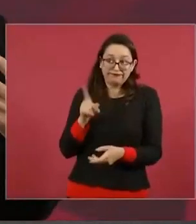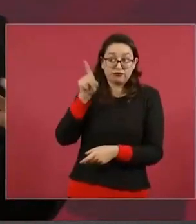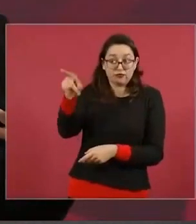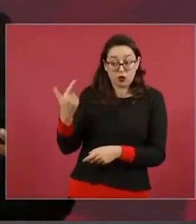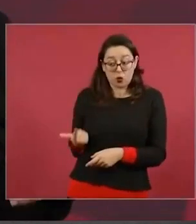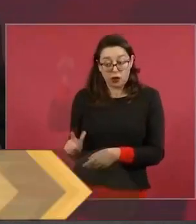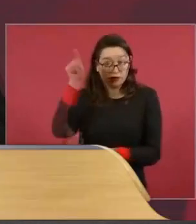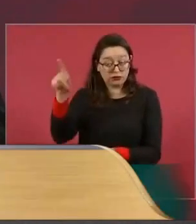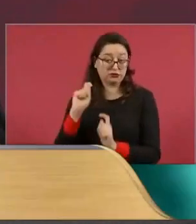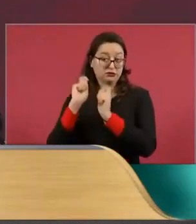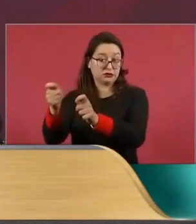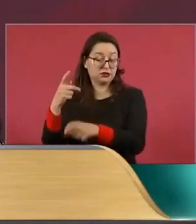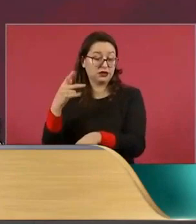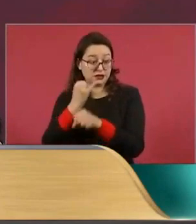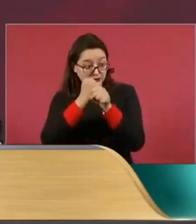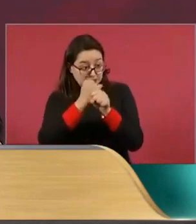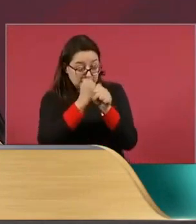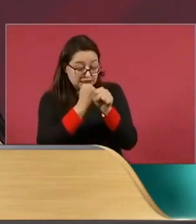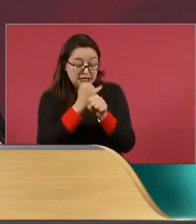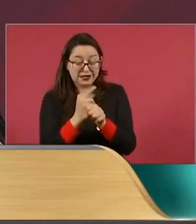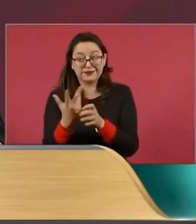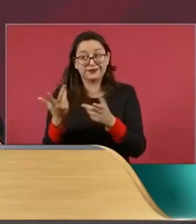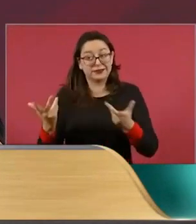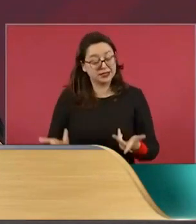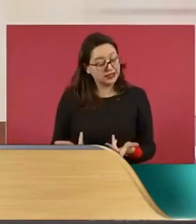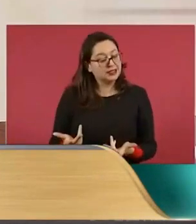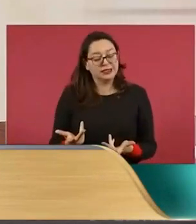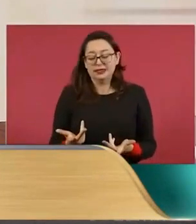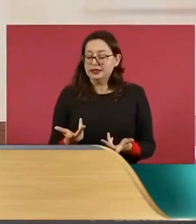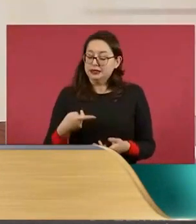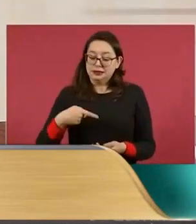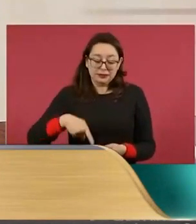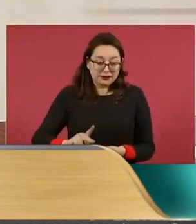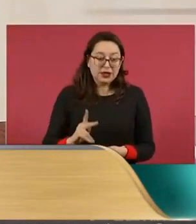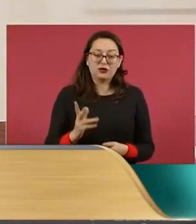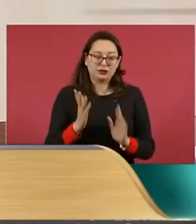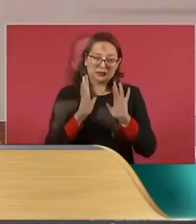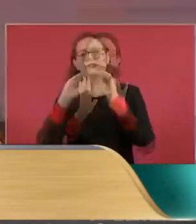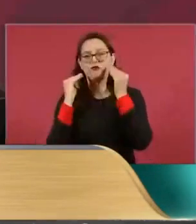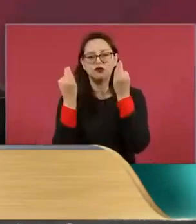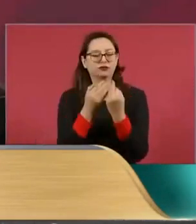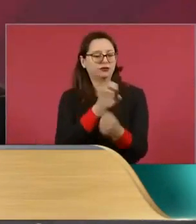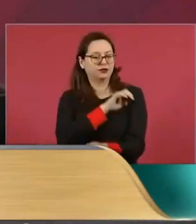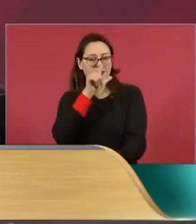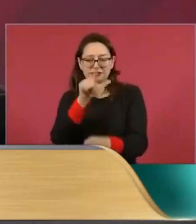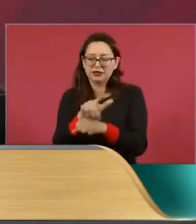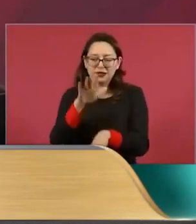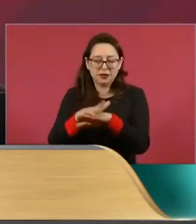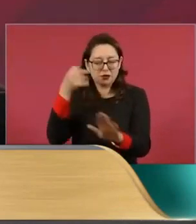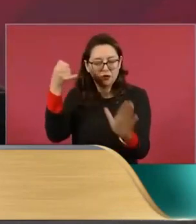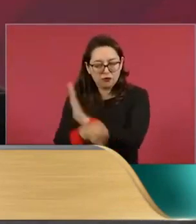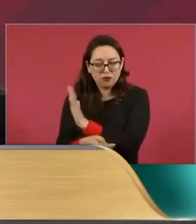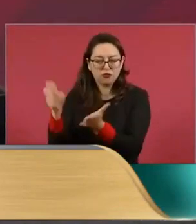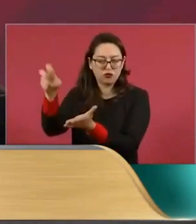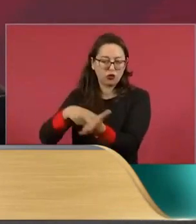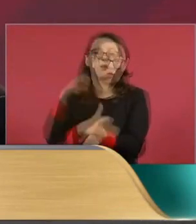Guanajuato requiere de un trato especial. Lo hemos venido diciendo. Ya son